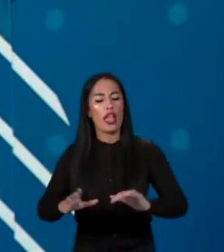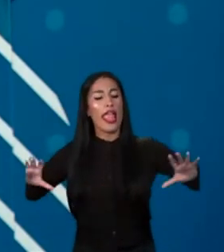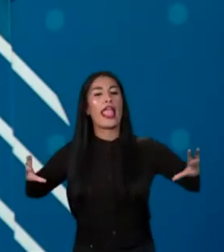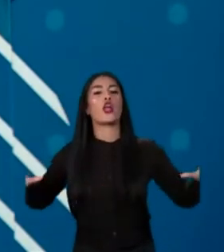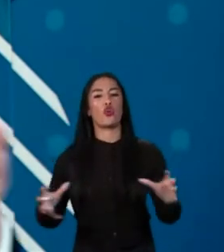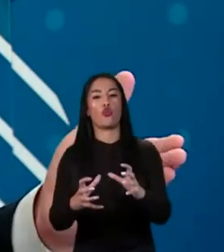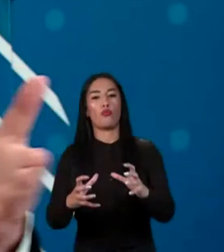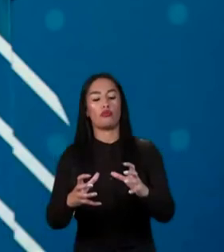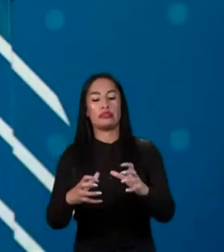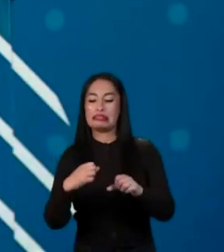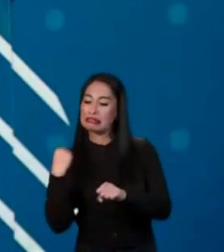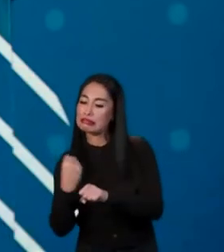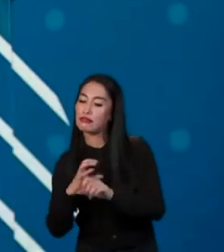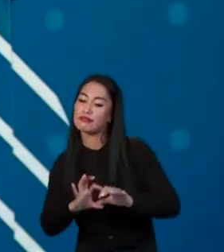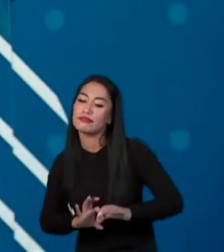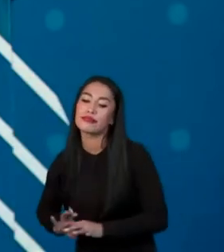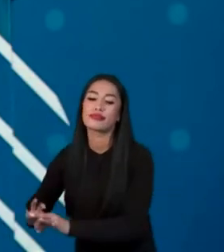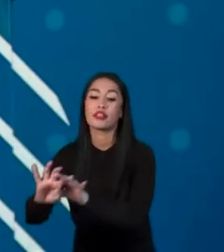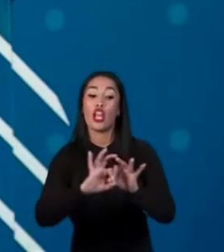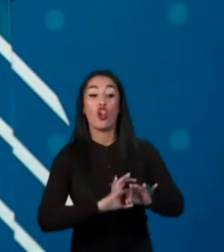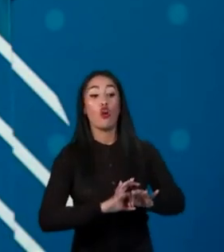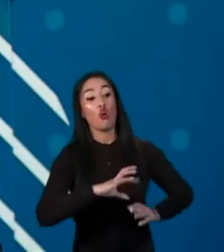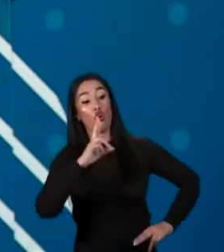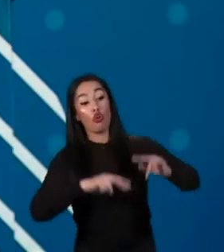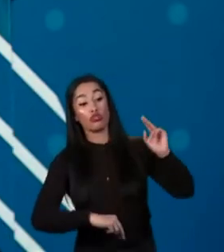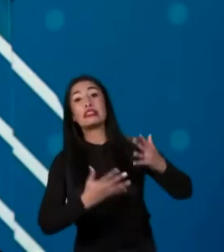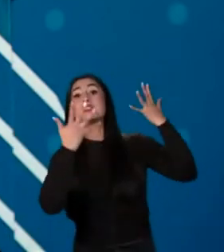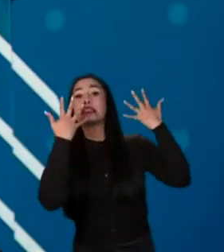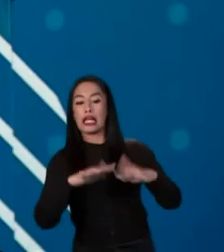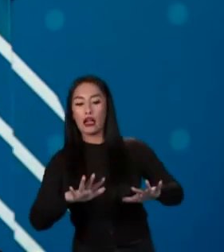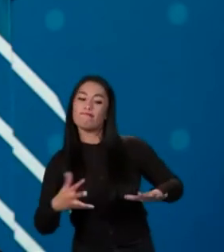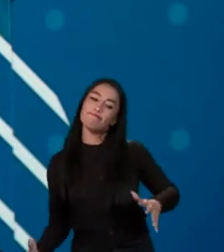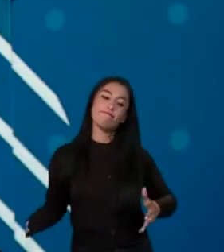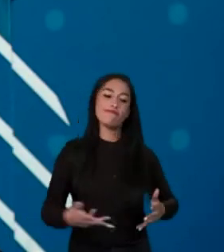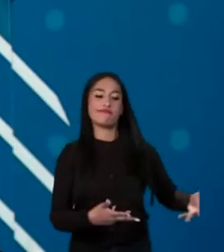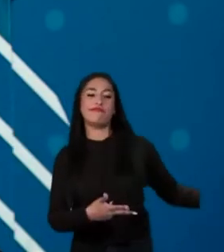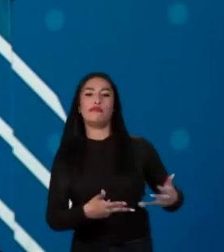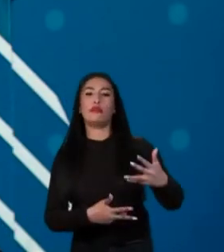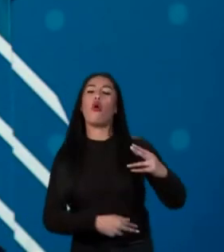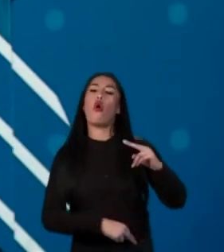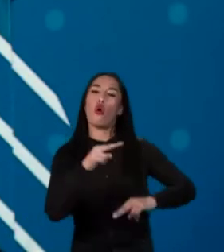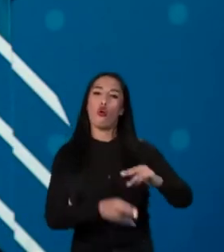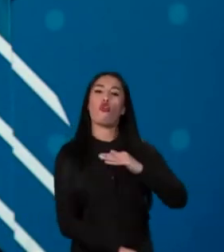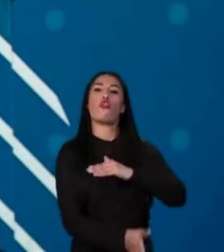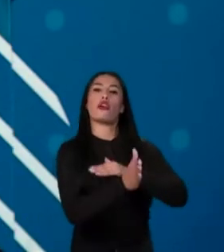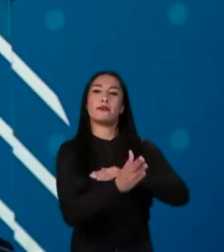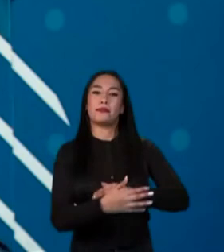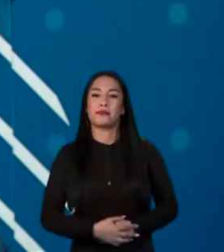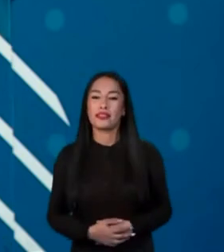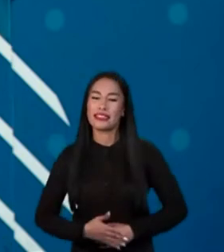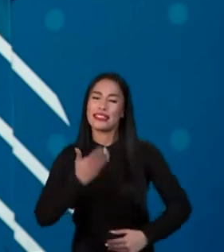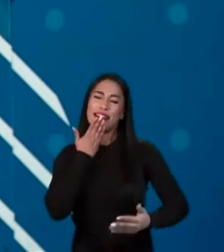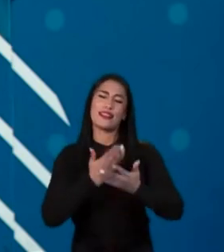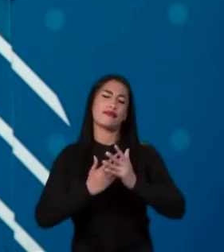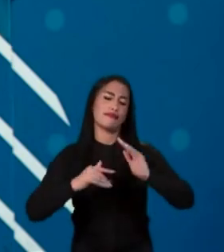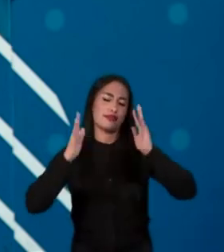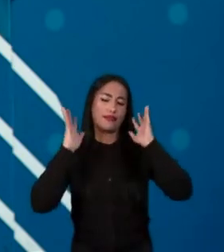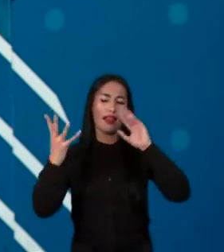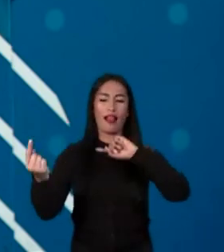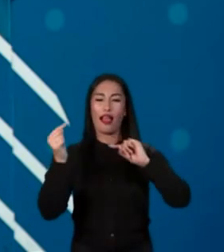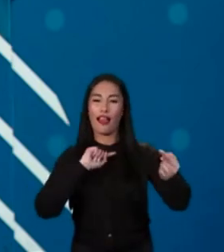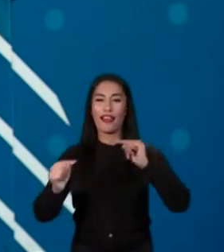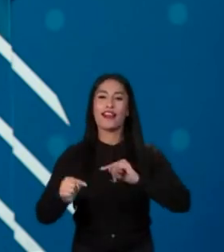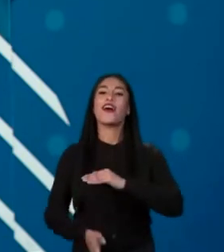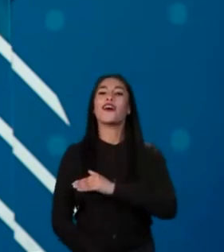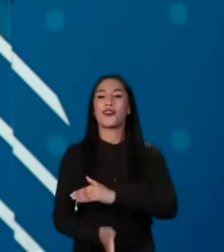construido así que muchas gracias a nuestras voces del sector por este increíble increíble panel y pues continuamos en la agenda